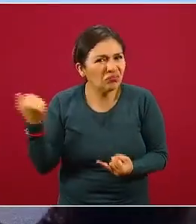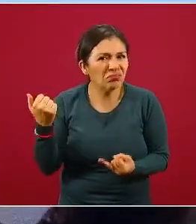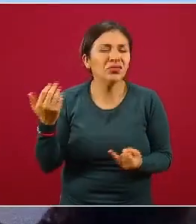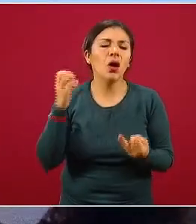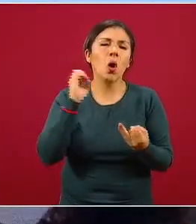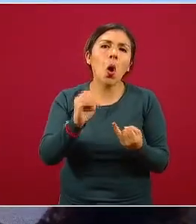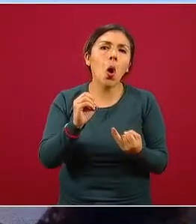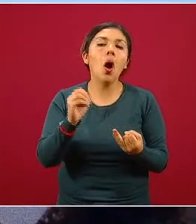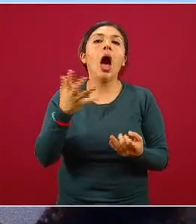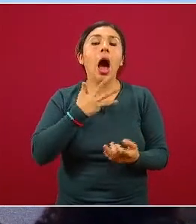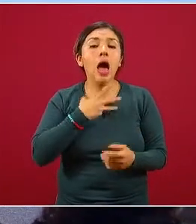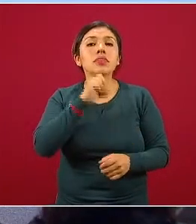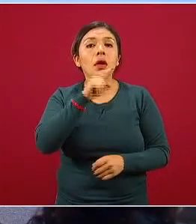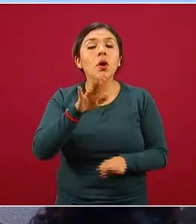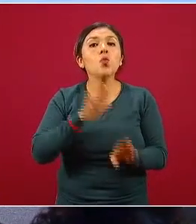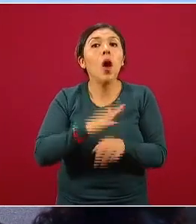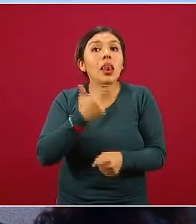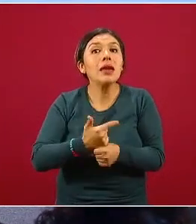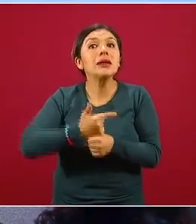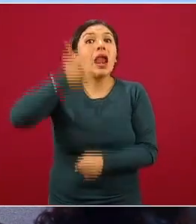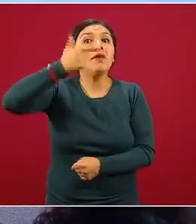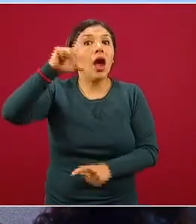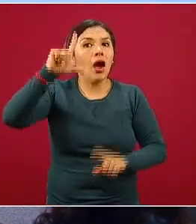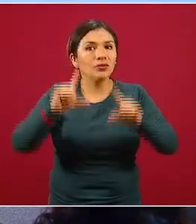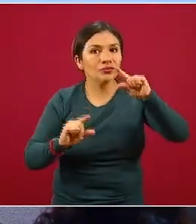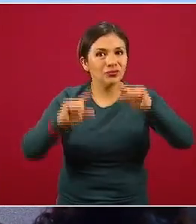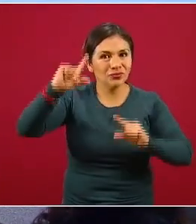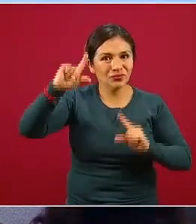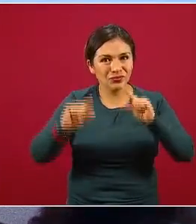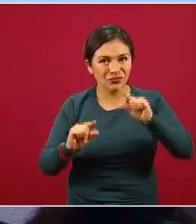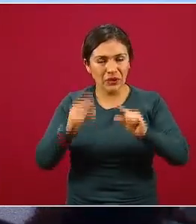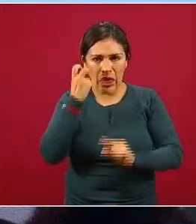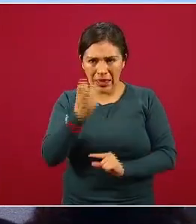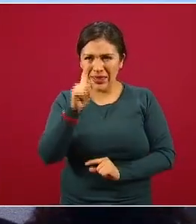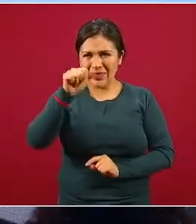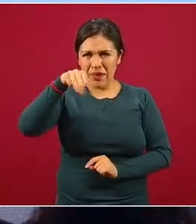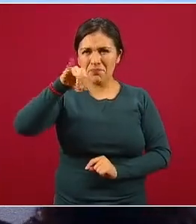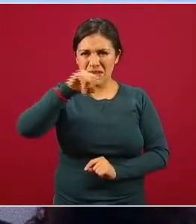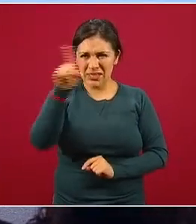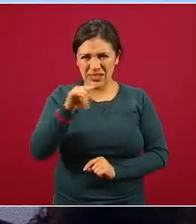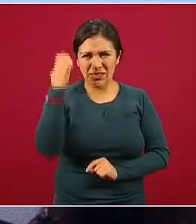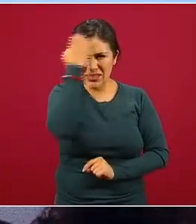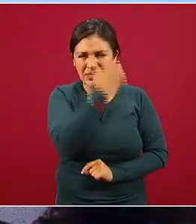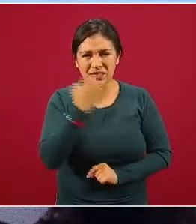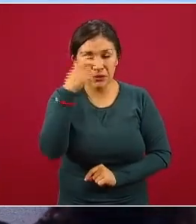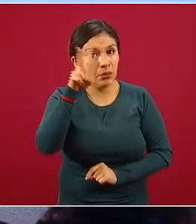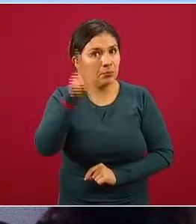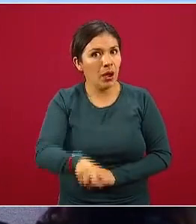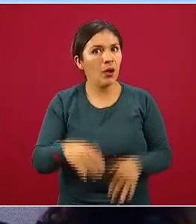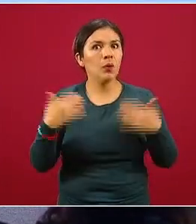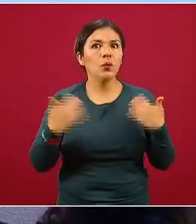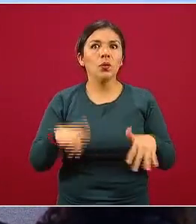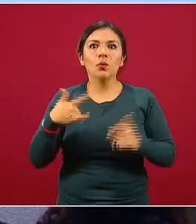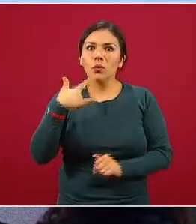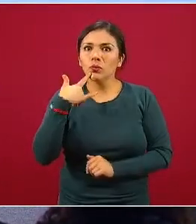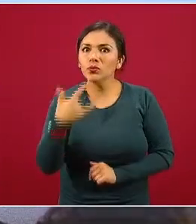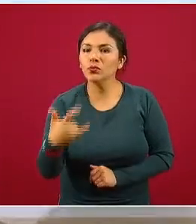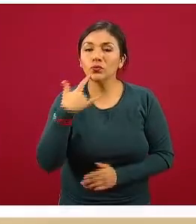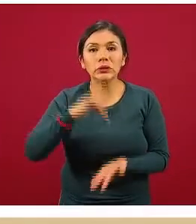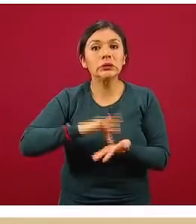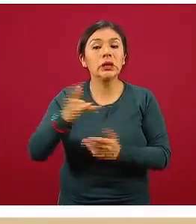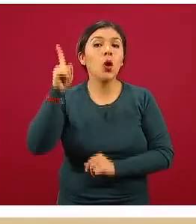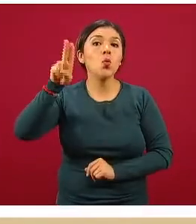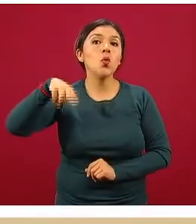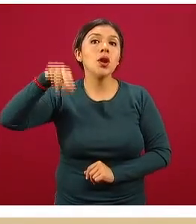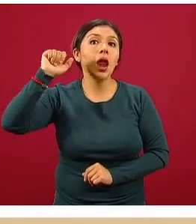además se estratifica el riesgo. Este tamizaje es un gran esfuerzo y que agradecemos de la Universidad